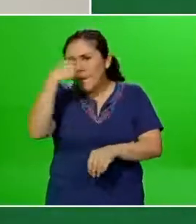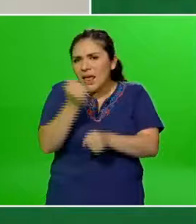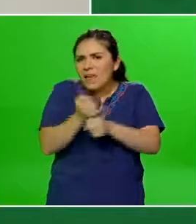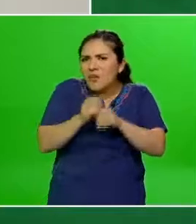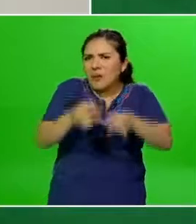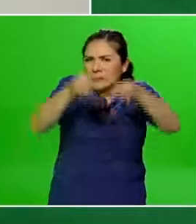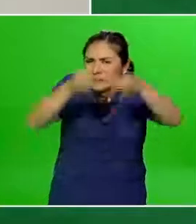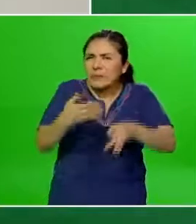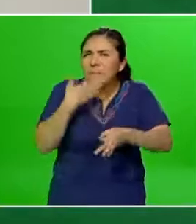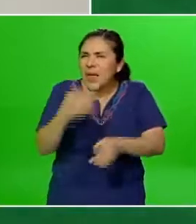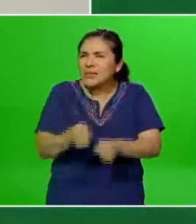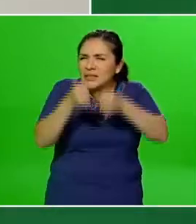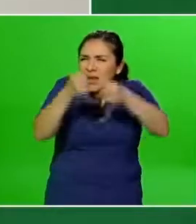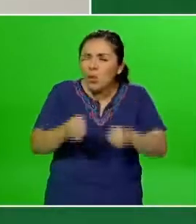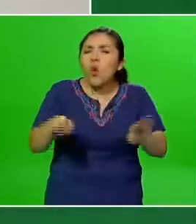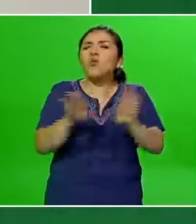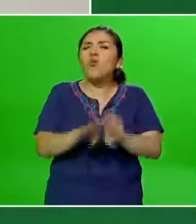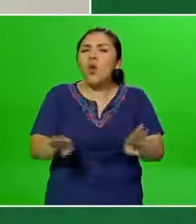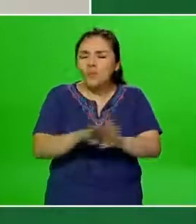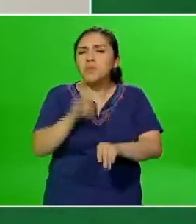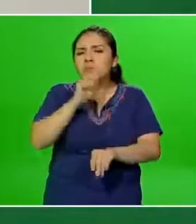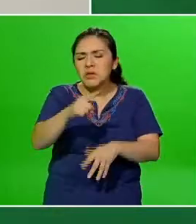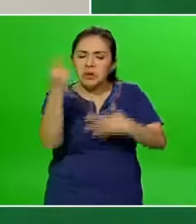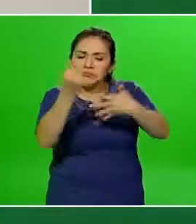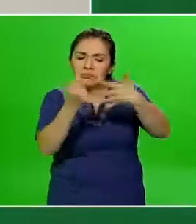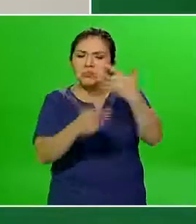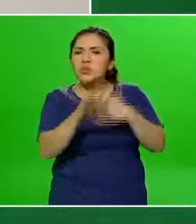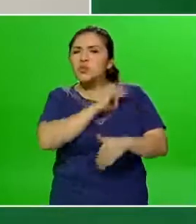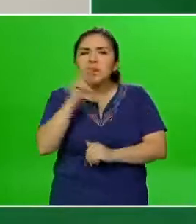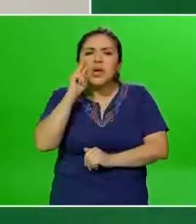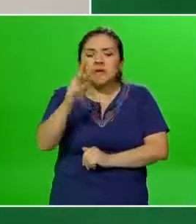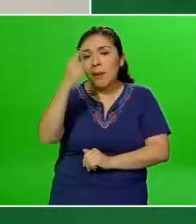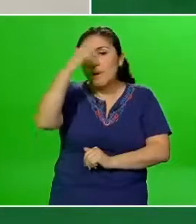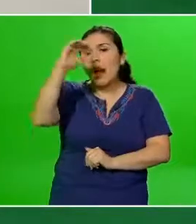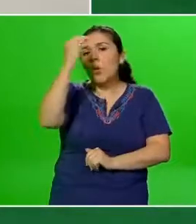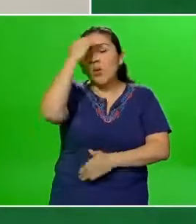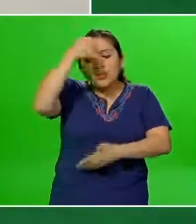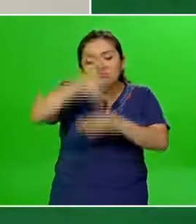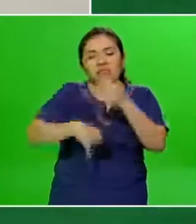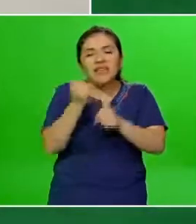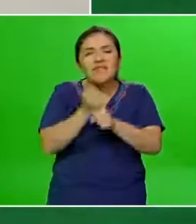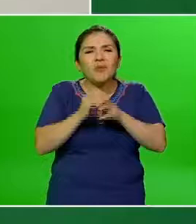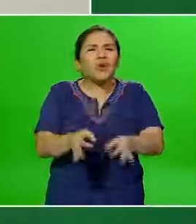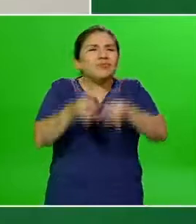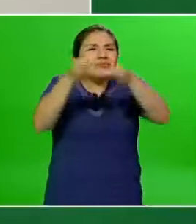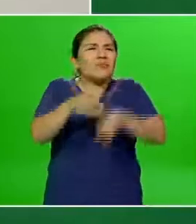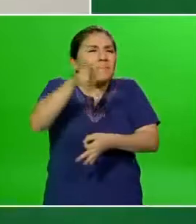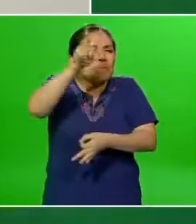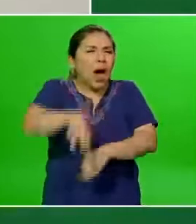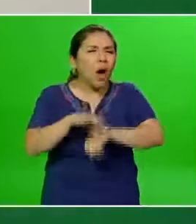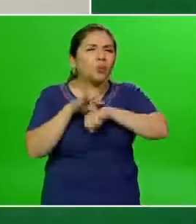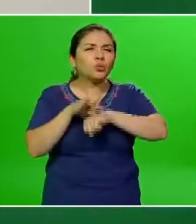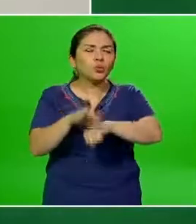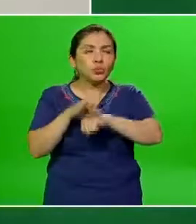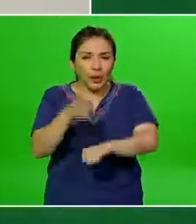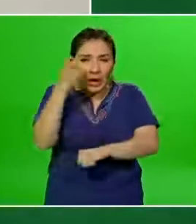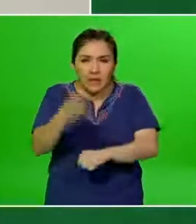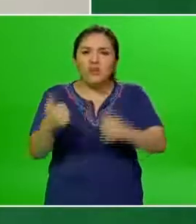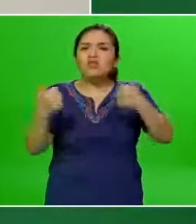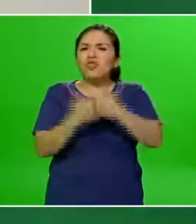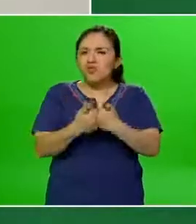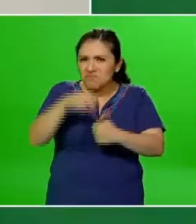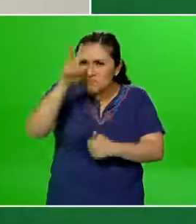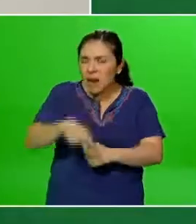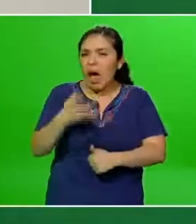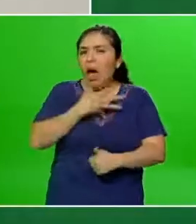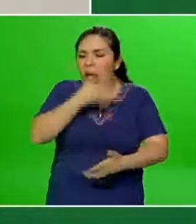estos instrumentos a través de los cuales puede acceder a la información oficial, a la información veraz, a la información basada